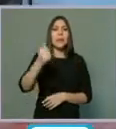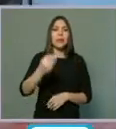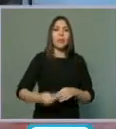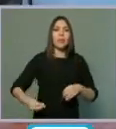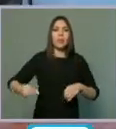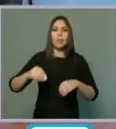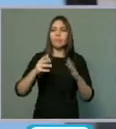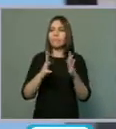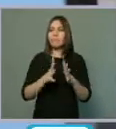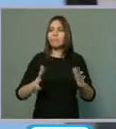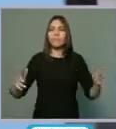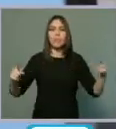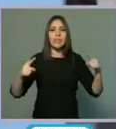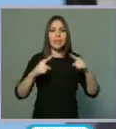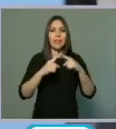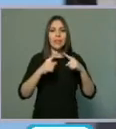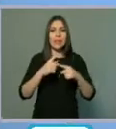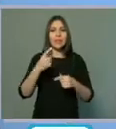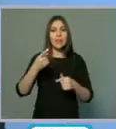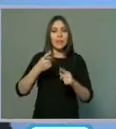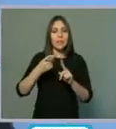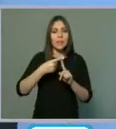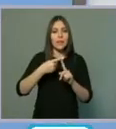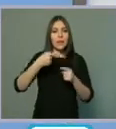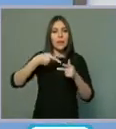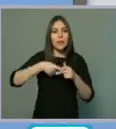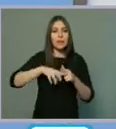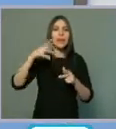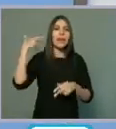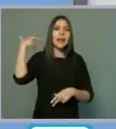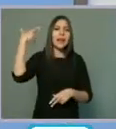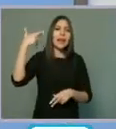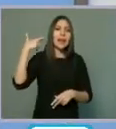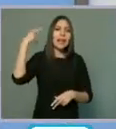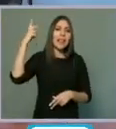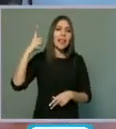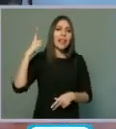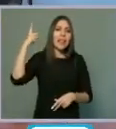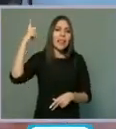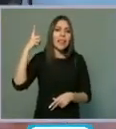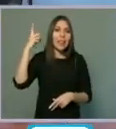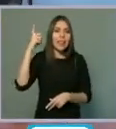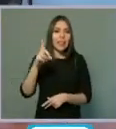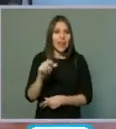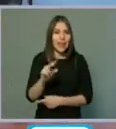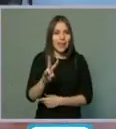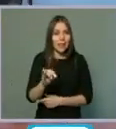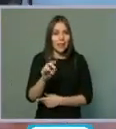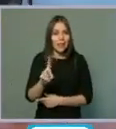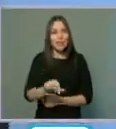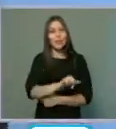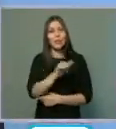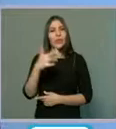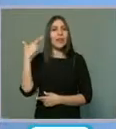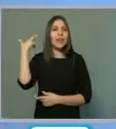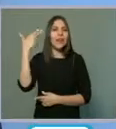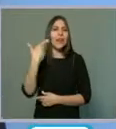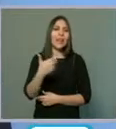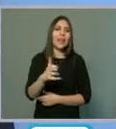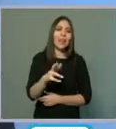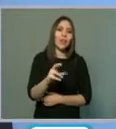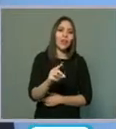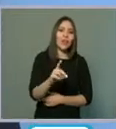estuvo ahí por el rey David, luego en la época de Herodes. El de las mañanitas. El de las mañanitas. Salomón, o sea, todos estos